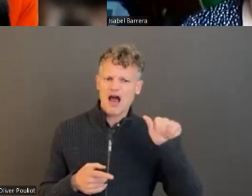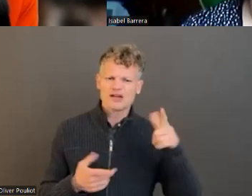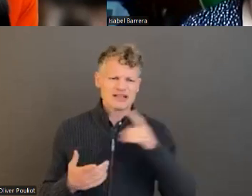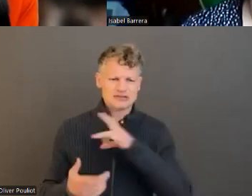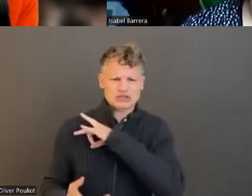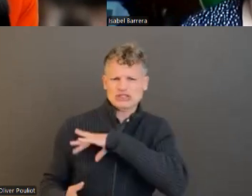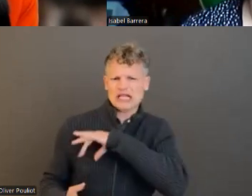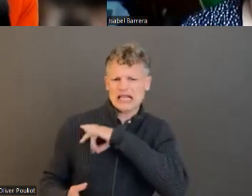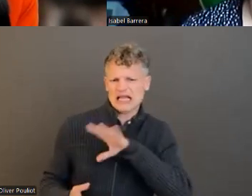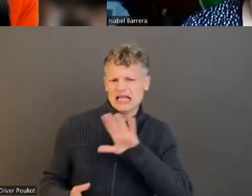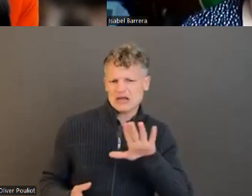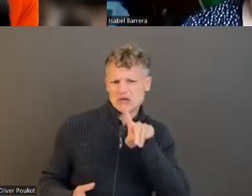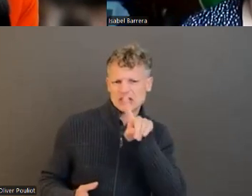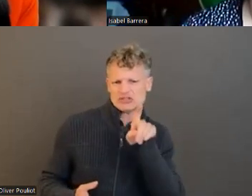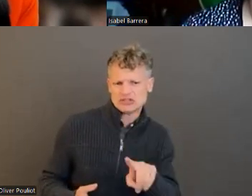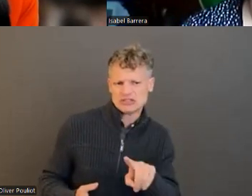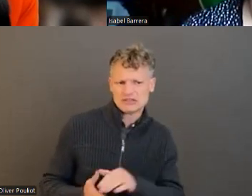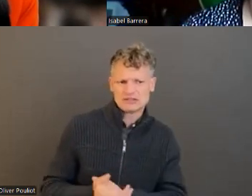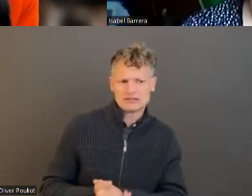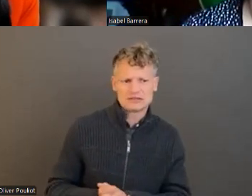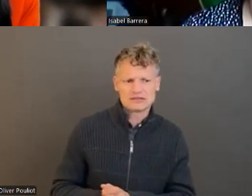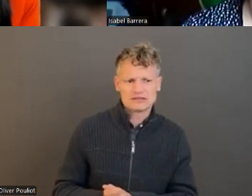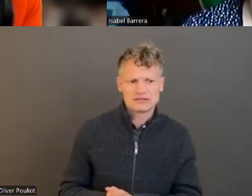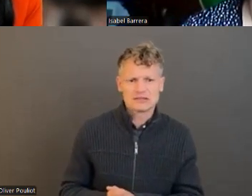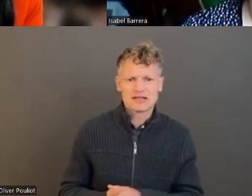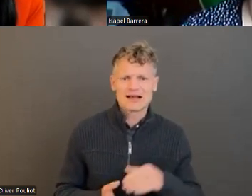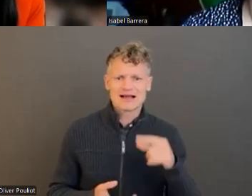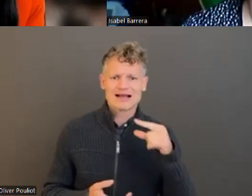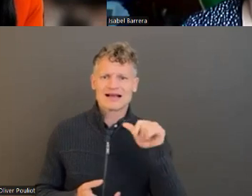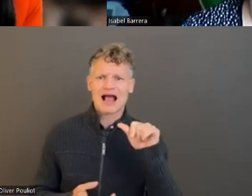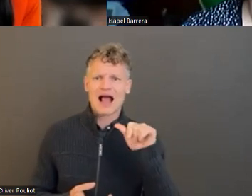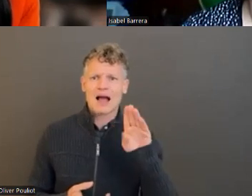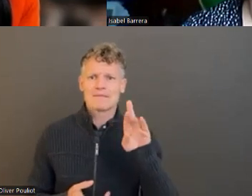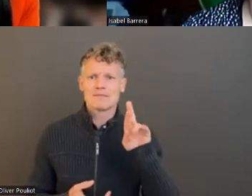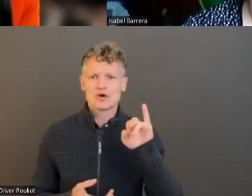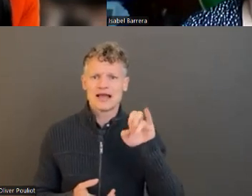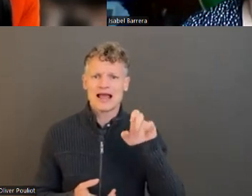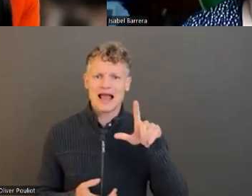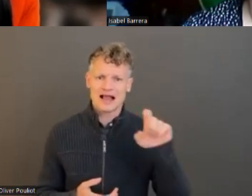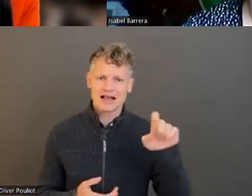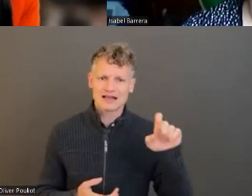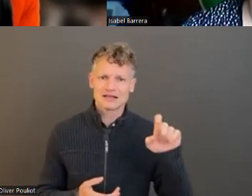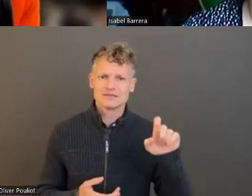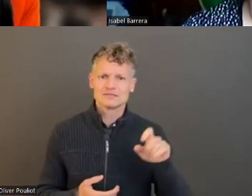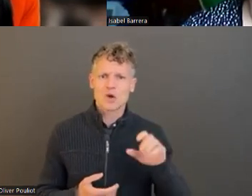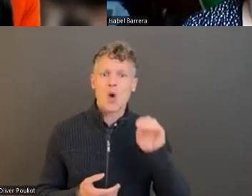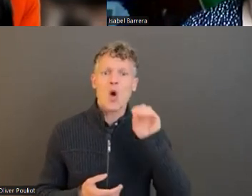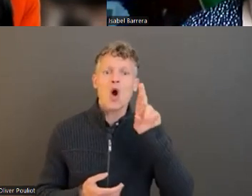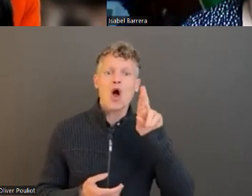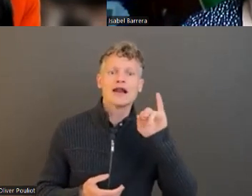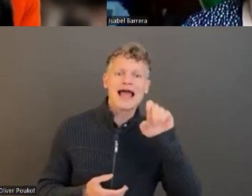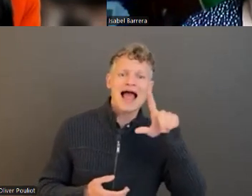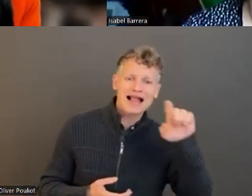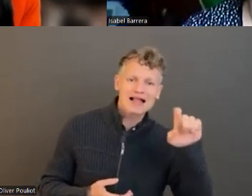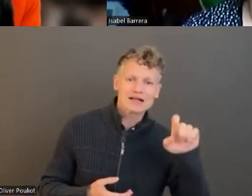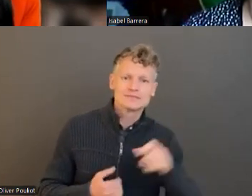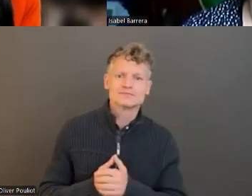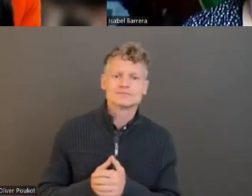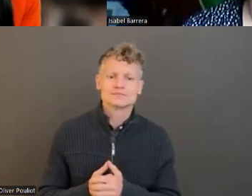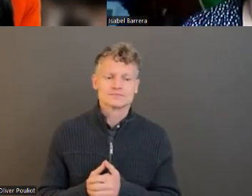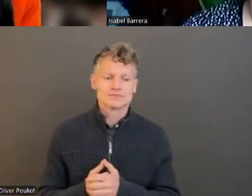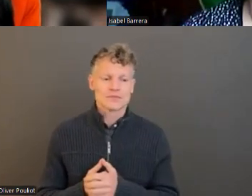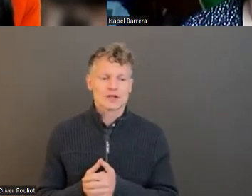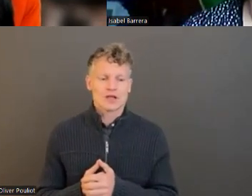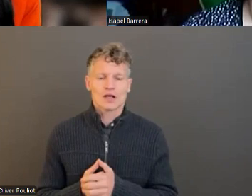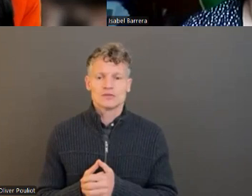most están de vulnerable acuerdo que para populations? mejorar It is important to los work resultados de on salud en las technical poblaciones más guidelines for vulnerables es addressing health importante trabajar determinants, en not directrices only to